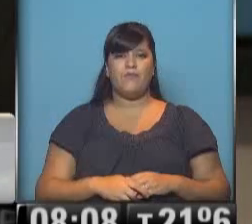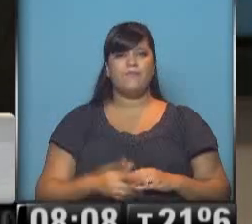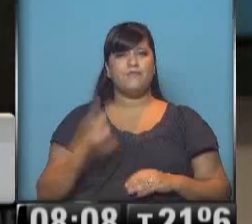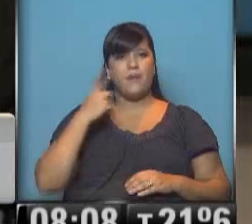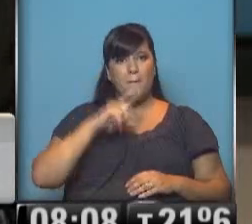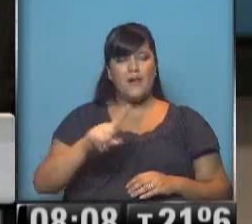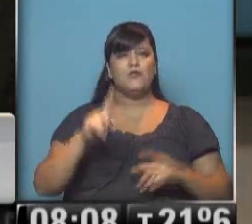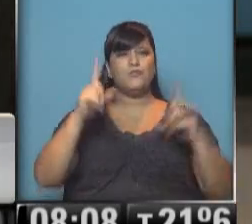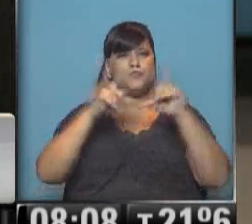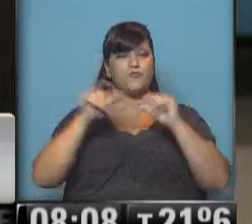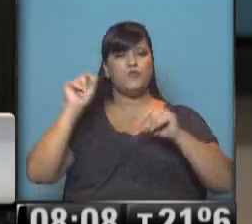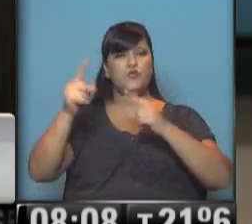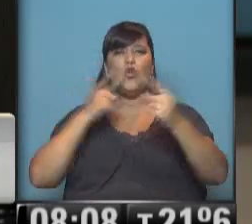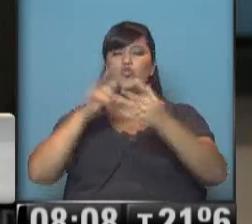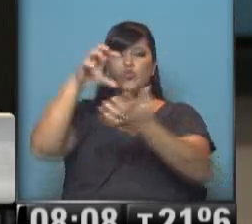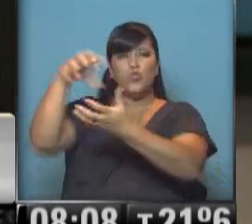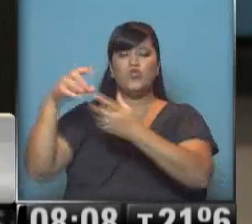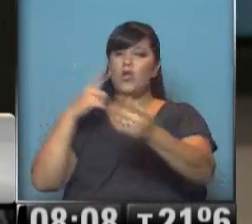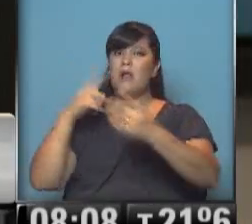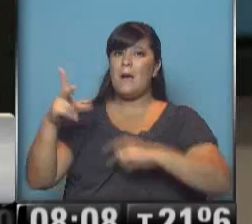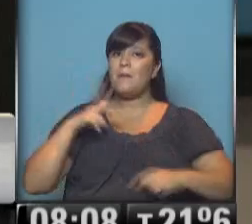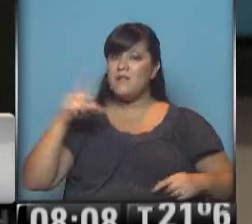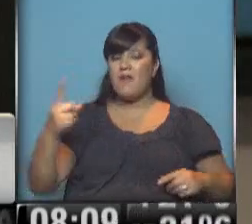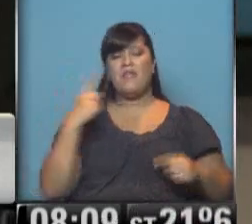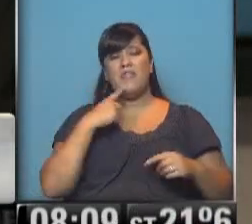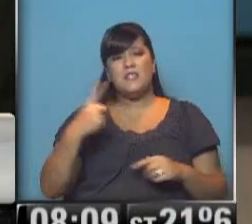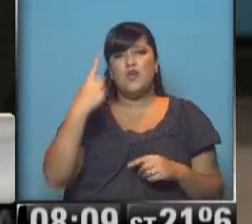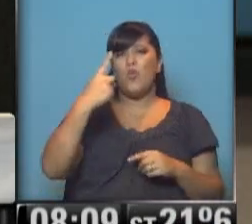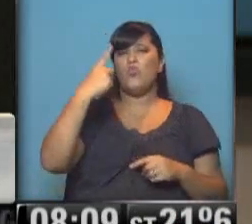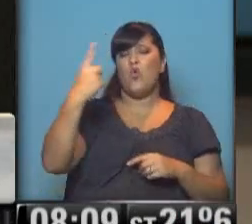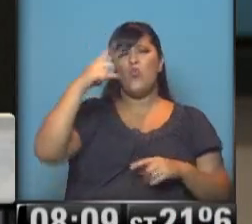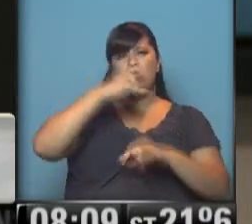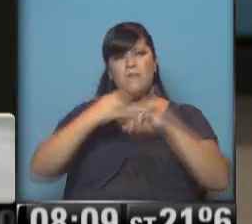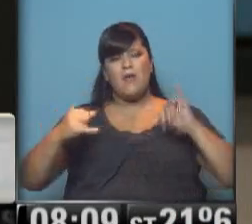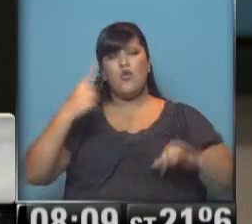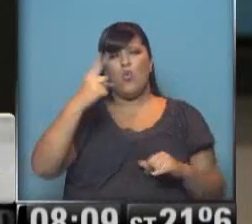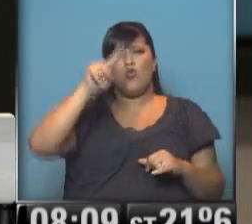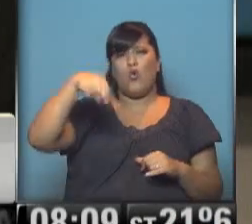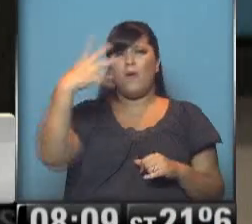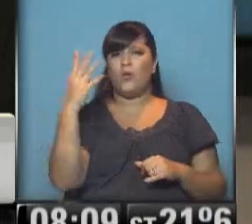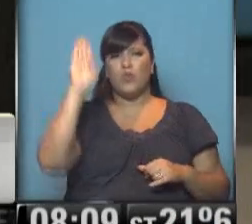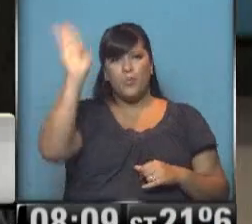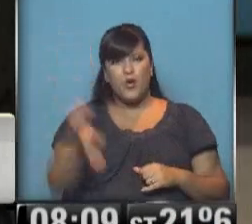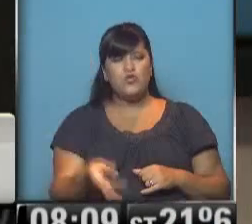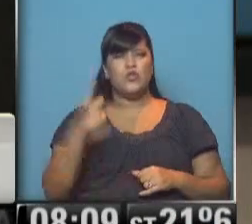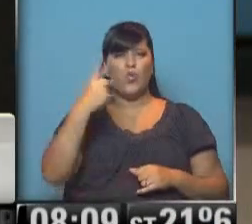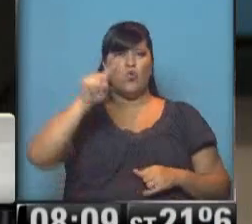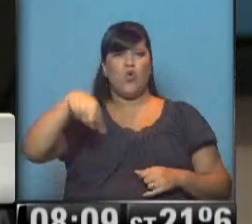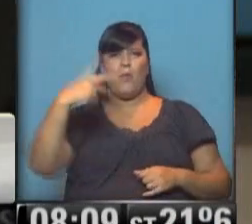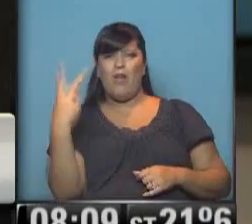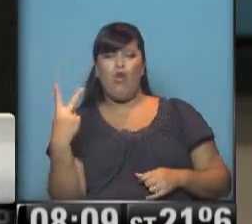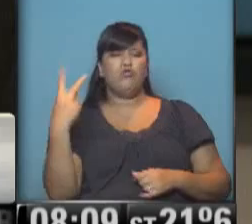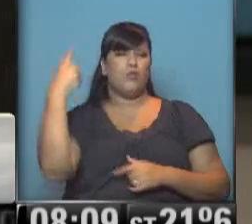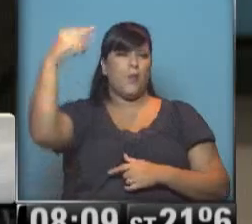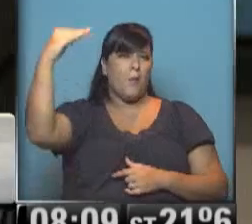indicadores privados no están muy lejos están en el uno y medio por ciento 1,4 por ciento en dos casos 1,2 por ciento en otro